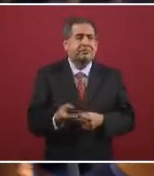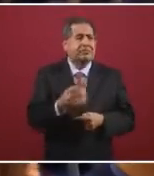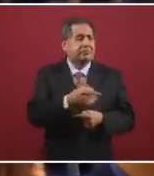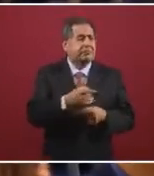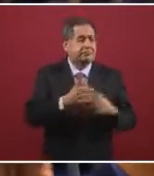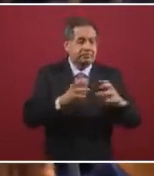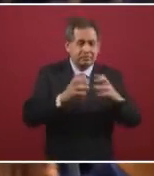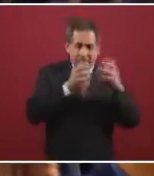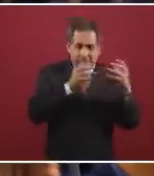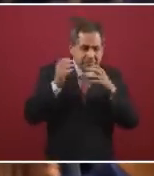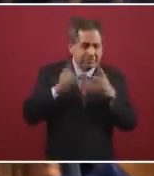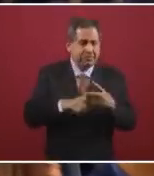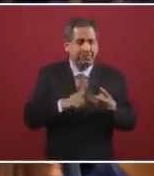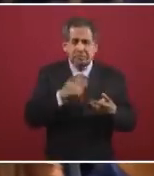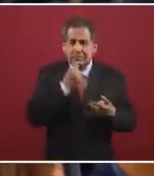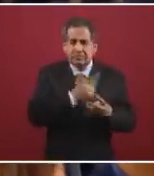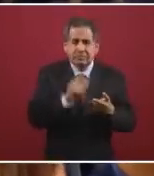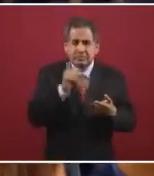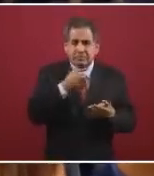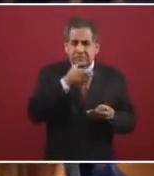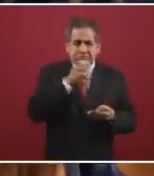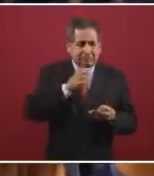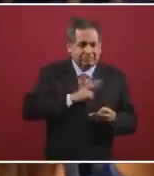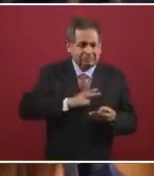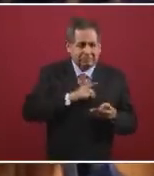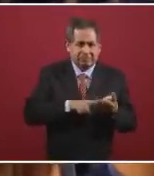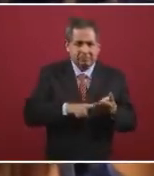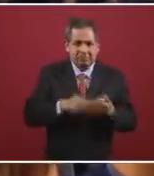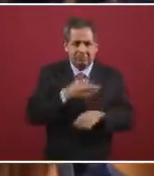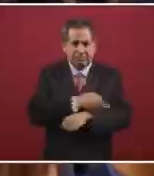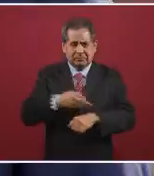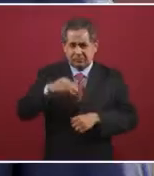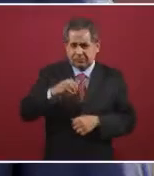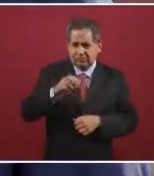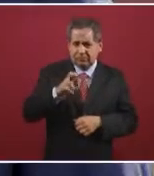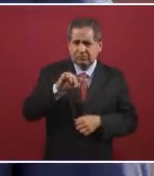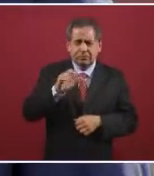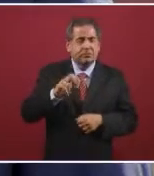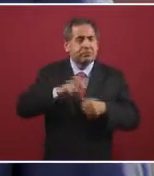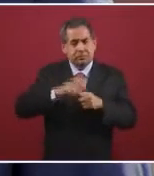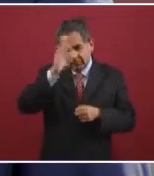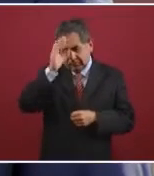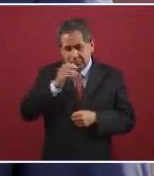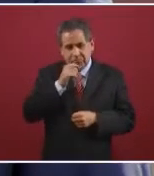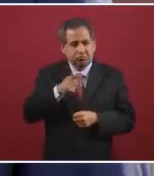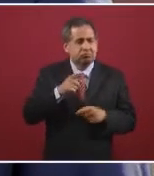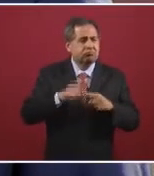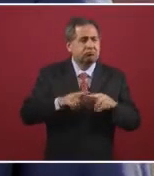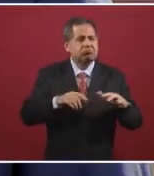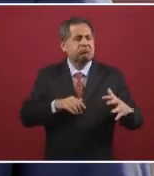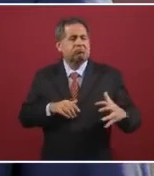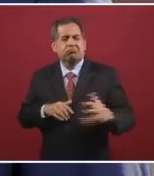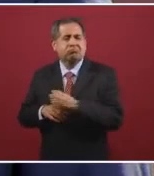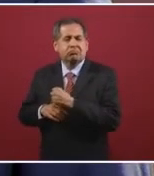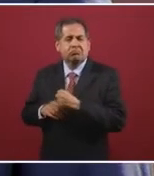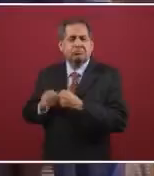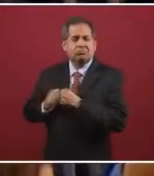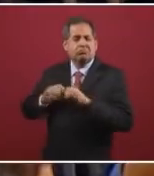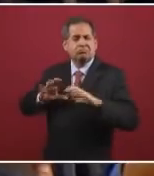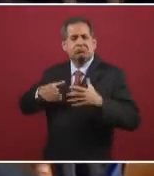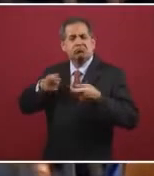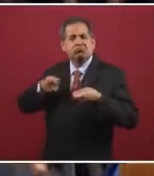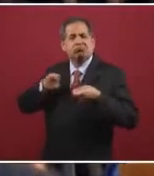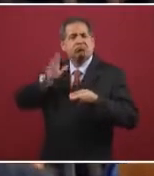niños tomen agua con arsénico y que la familia Moreira en Coahuila se haya traspasado el poder como una